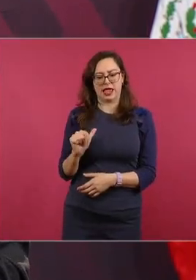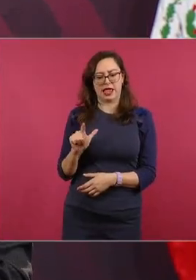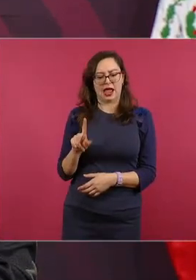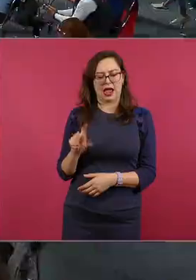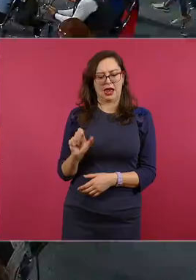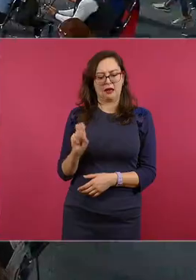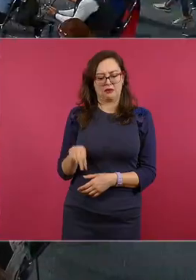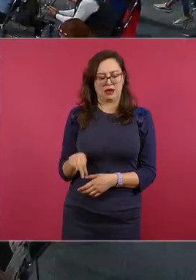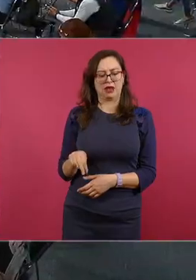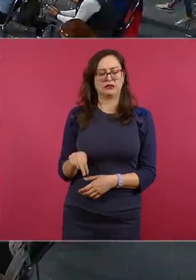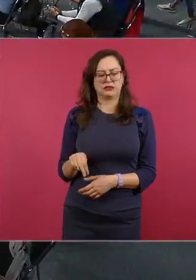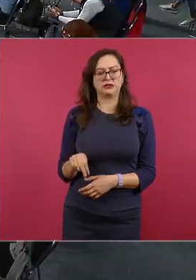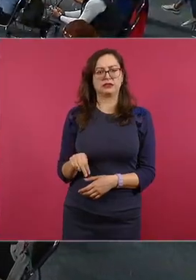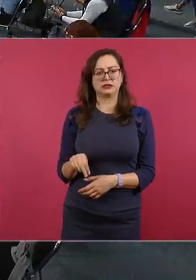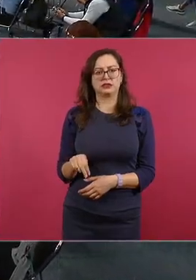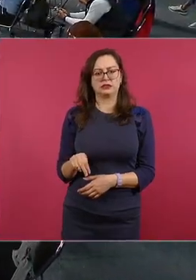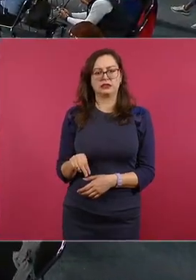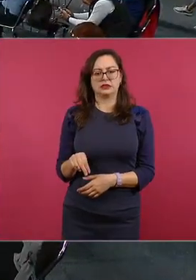la corriente,